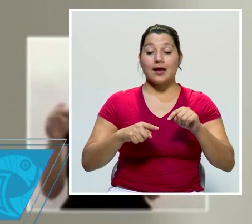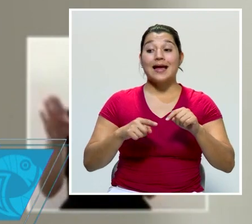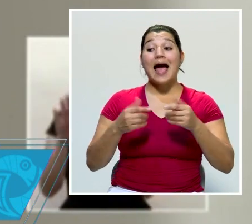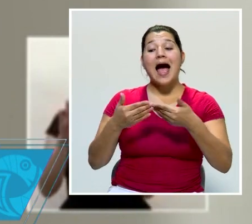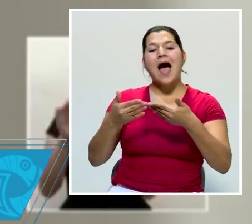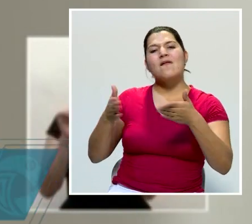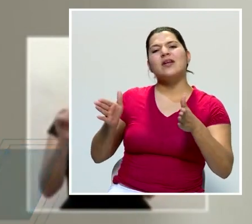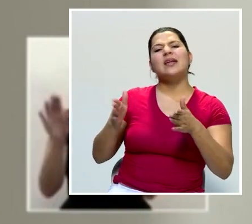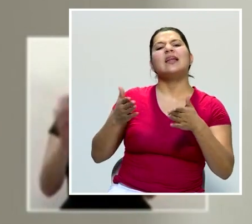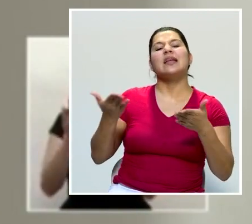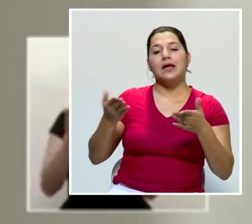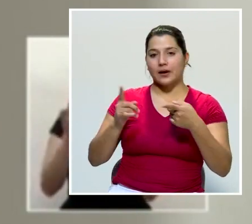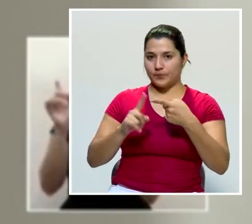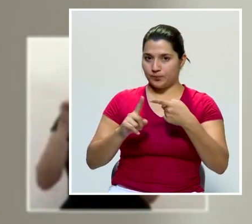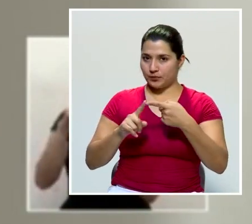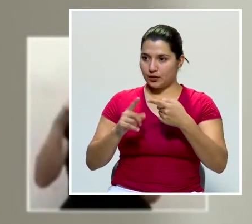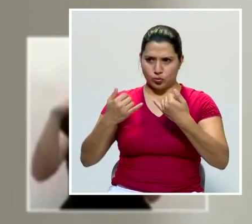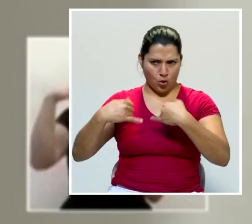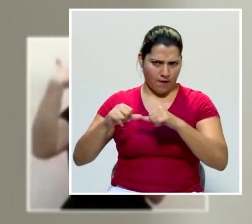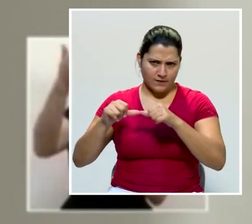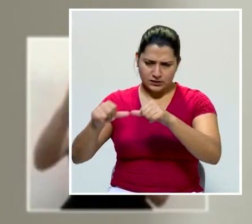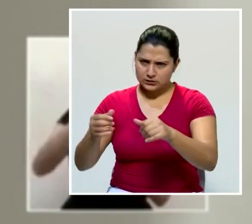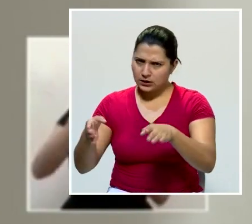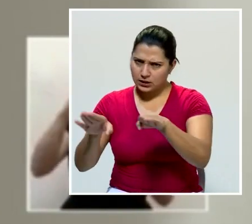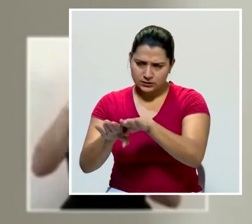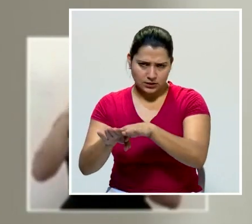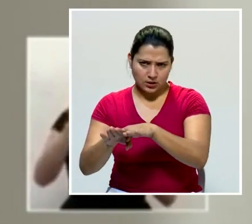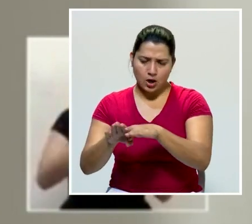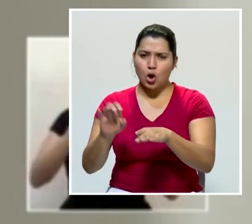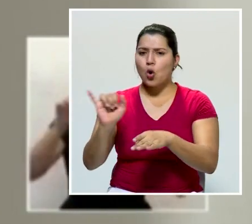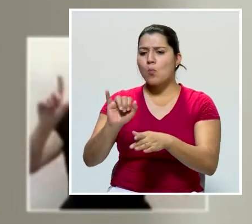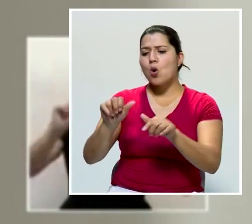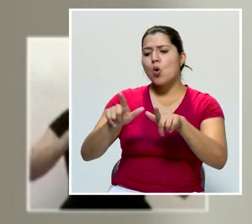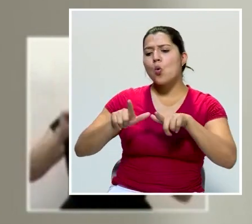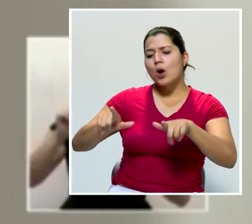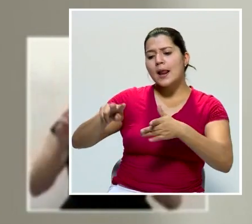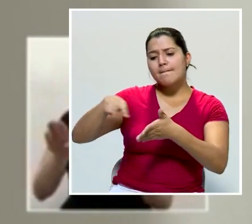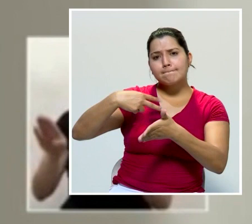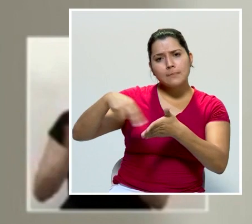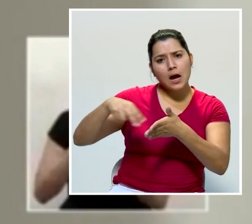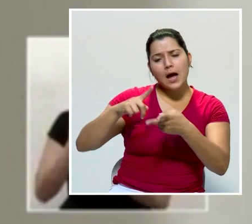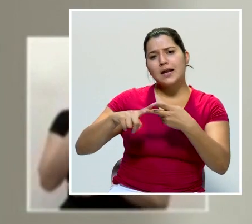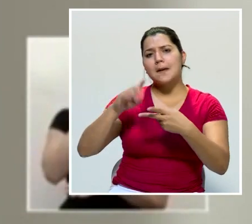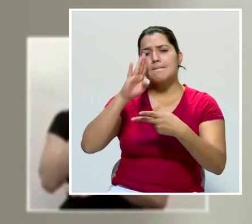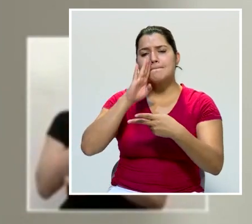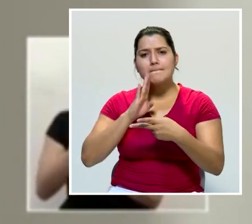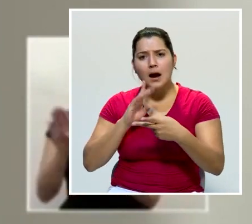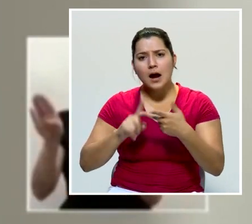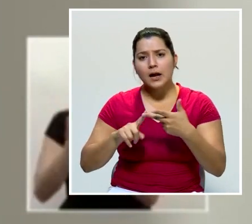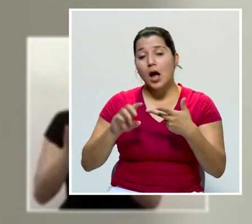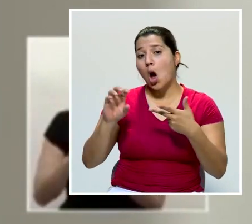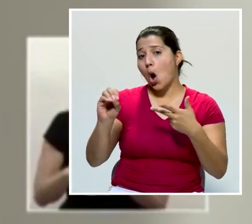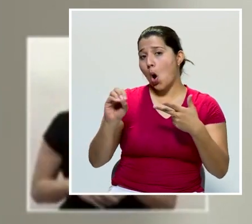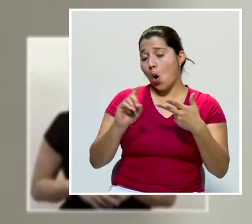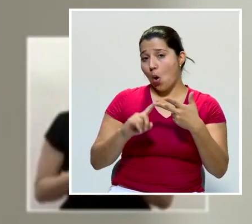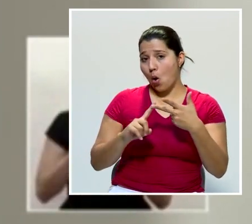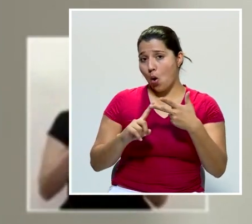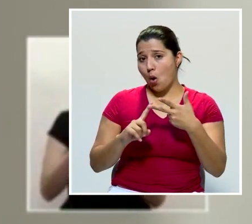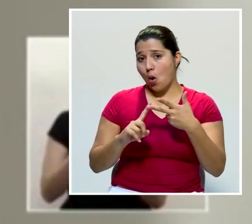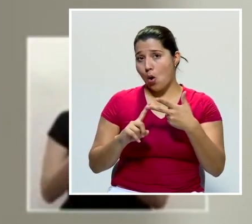que va a permanecer cerrado hasta muy avanzada la pandemia, por ejemplo, lo que son discotecas, lo que son bares o